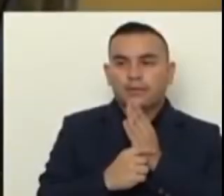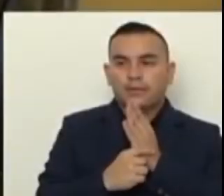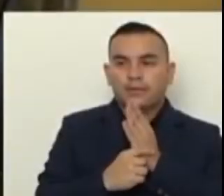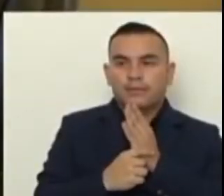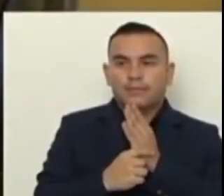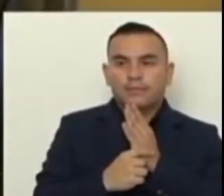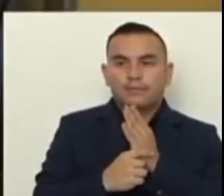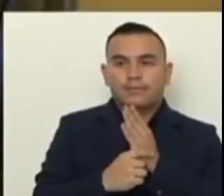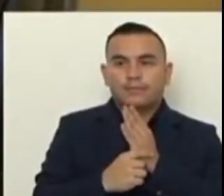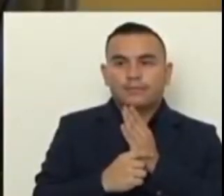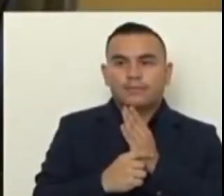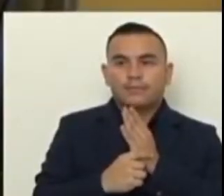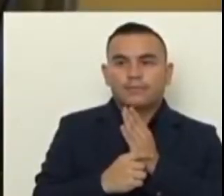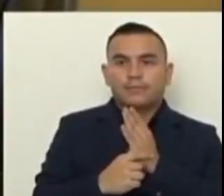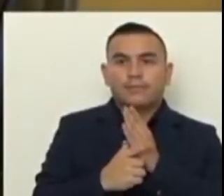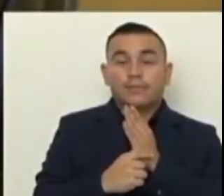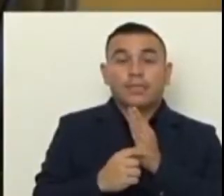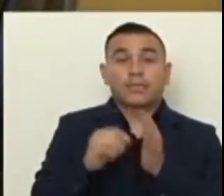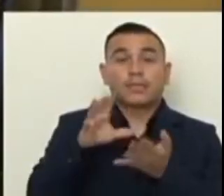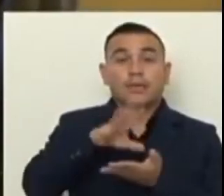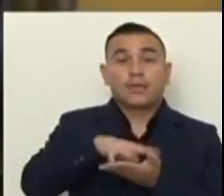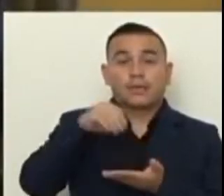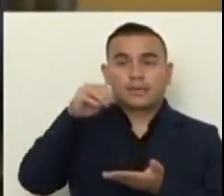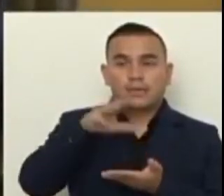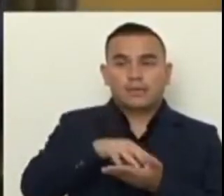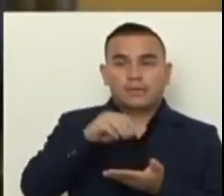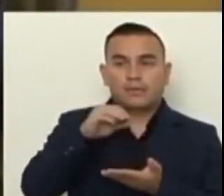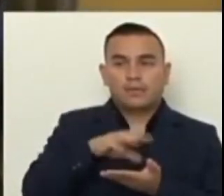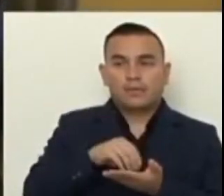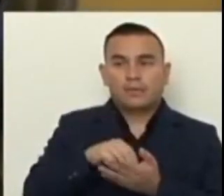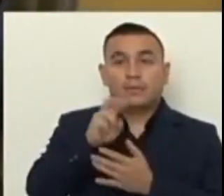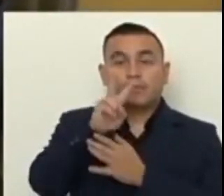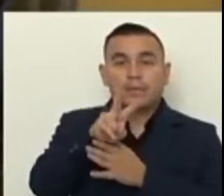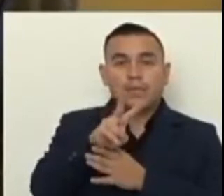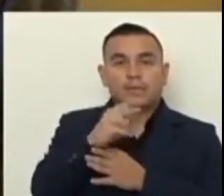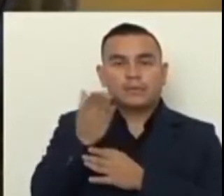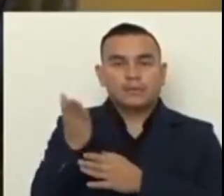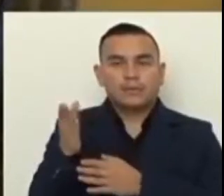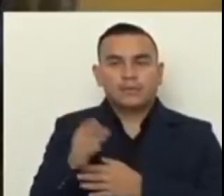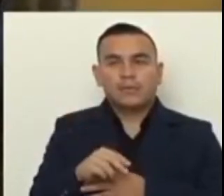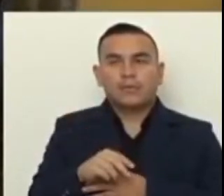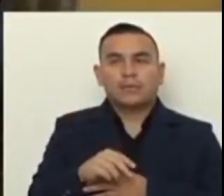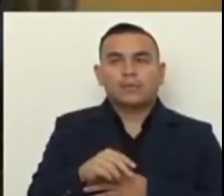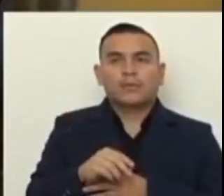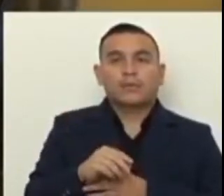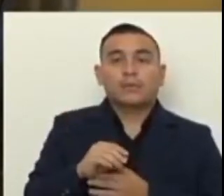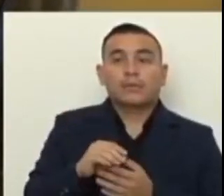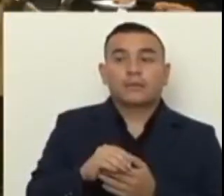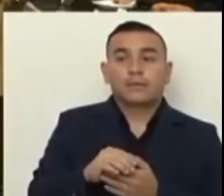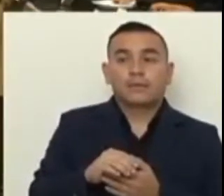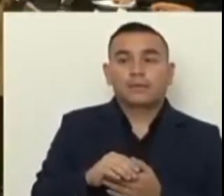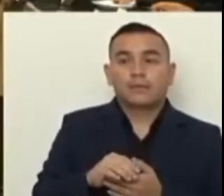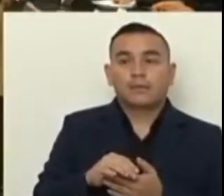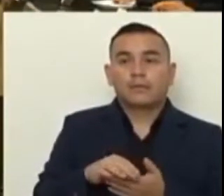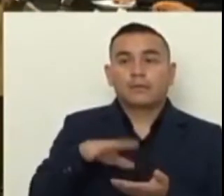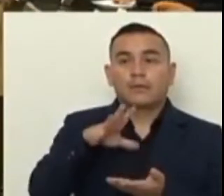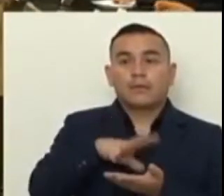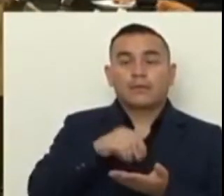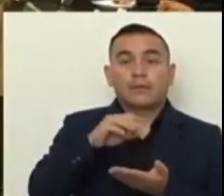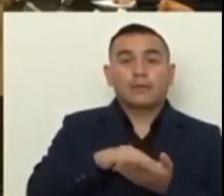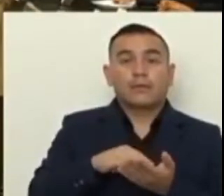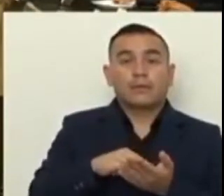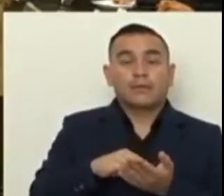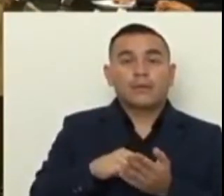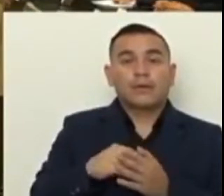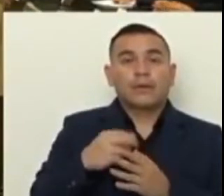es que no es cierto que se va a reducir los aranceles para muchos productos de lo que se mencionaba en el listado, porque los productos